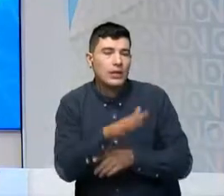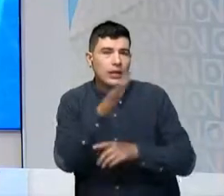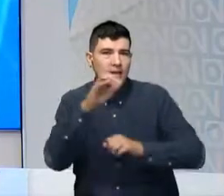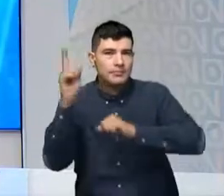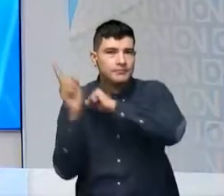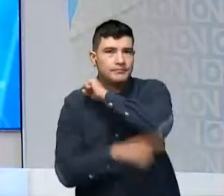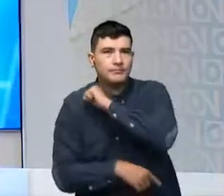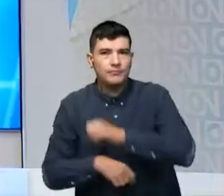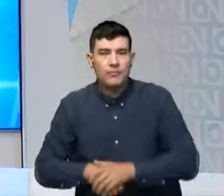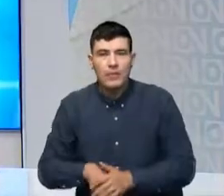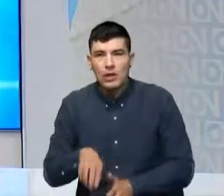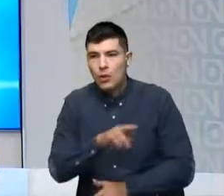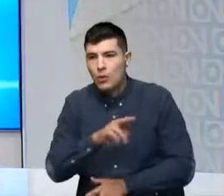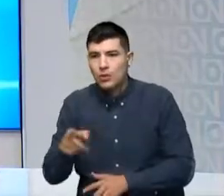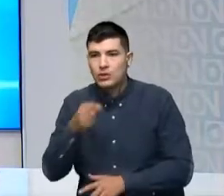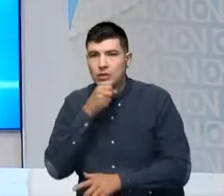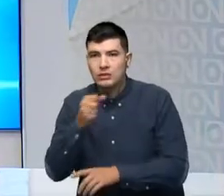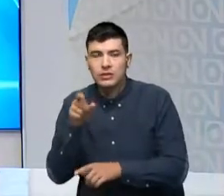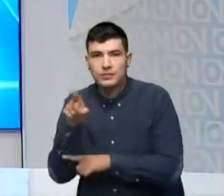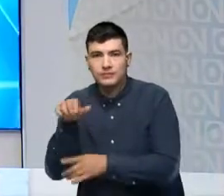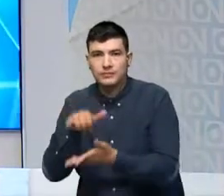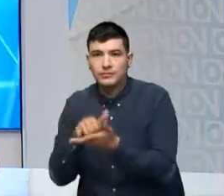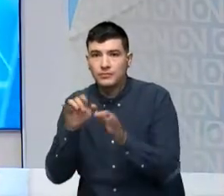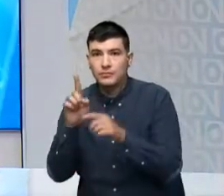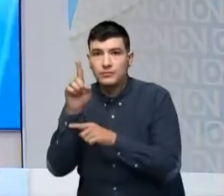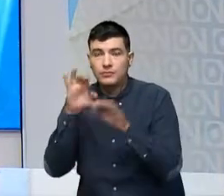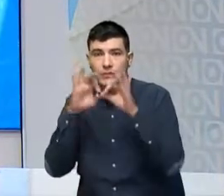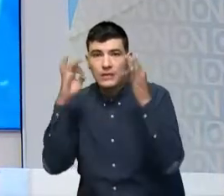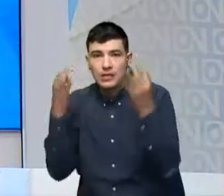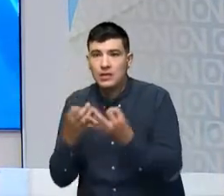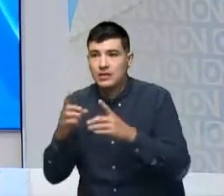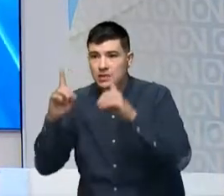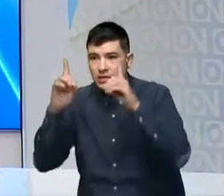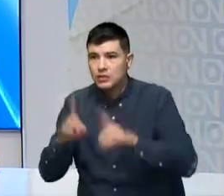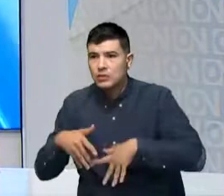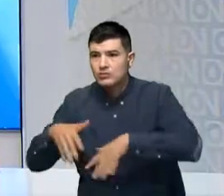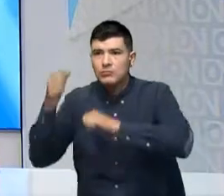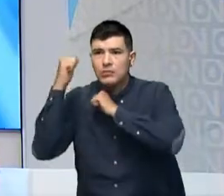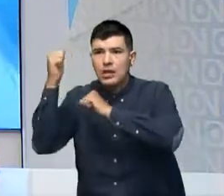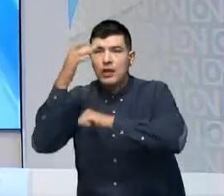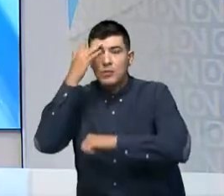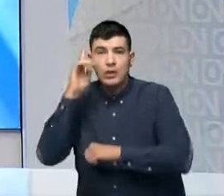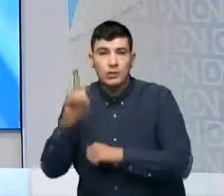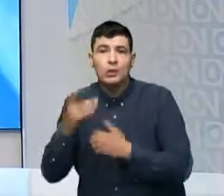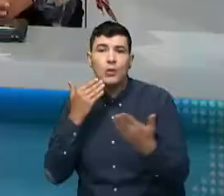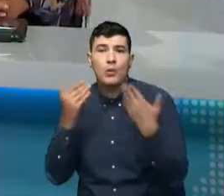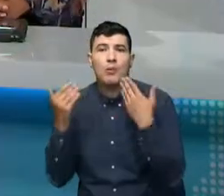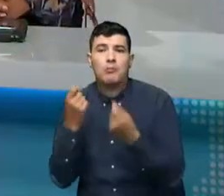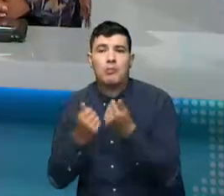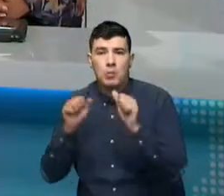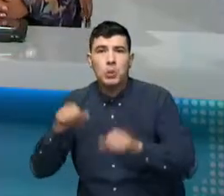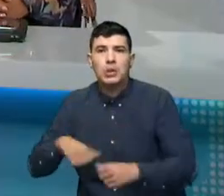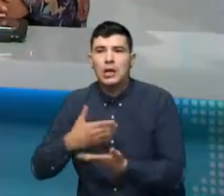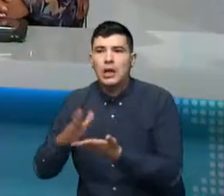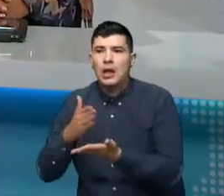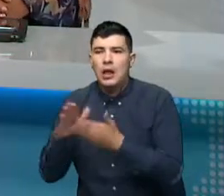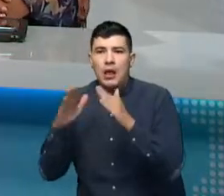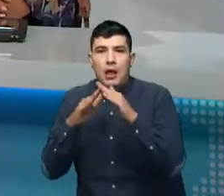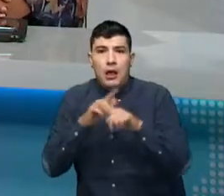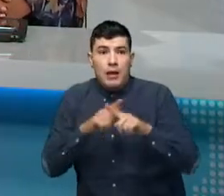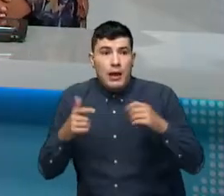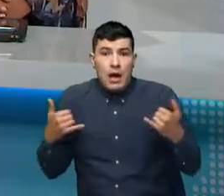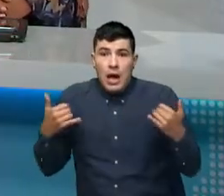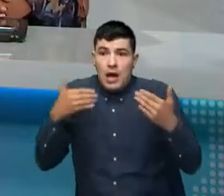y en otras noticias con carta alemán o una familia decidió protestar porque confiaron su dinero para poder obtener vivienda y a la fecha